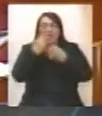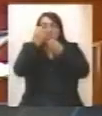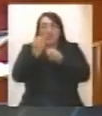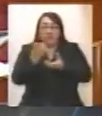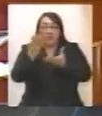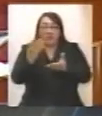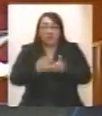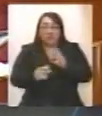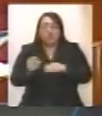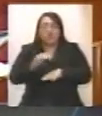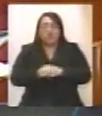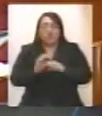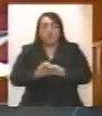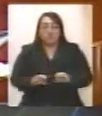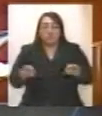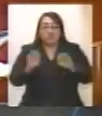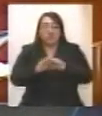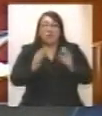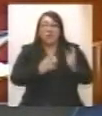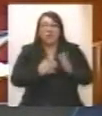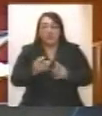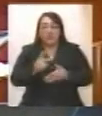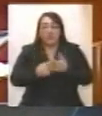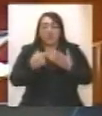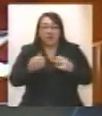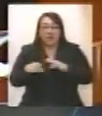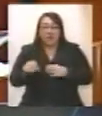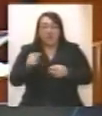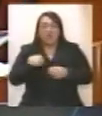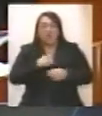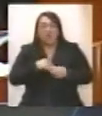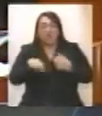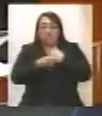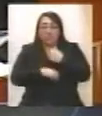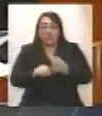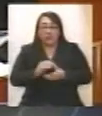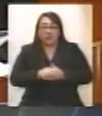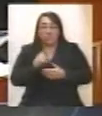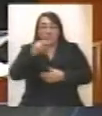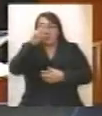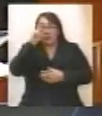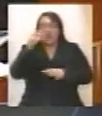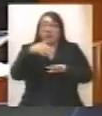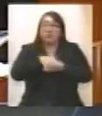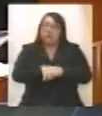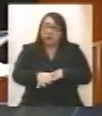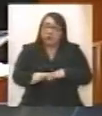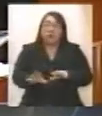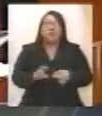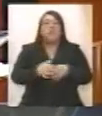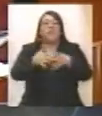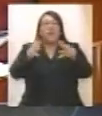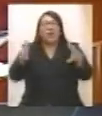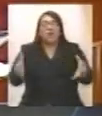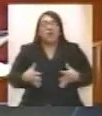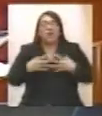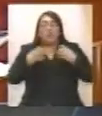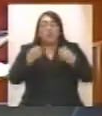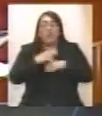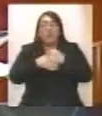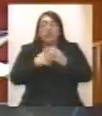informarles sobre este importante plan que hará de nuestro país un Perú inclusivo y de mayores